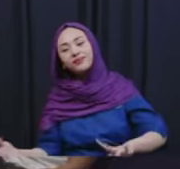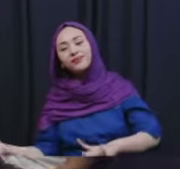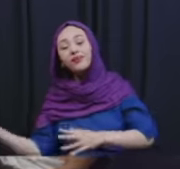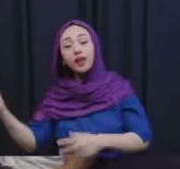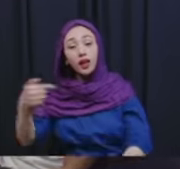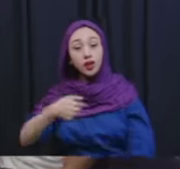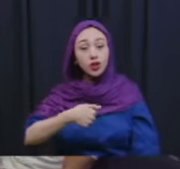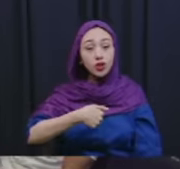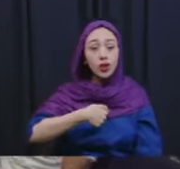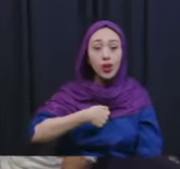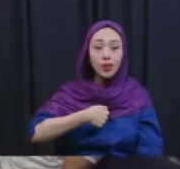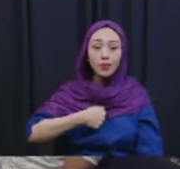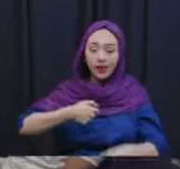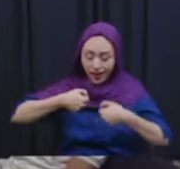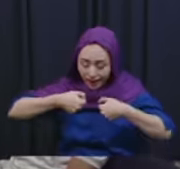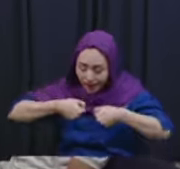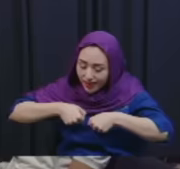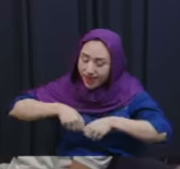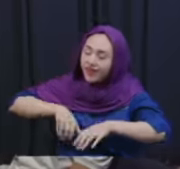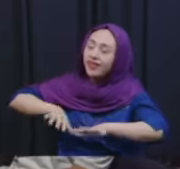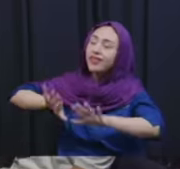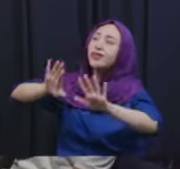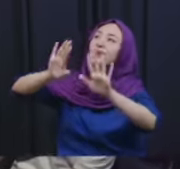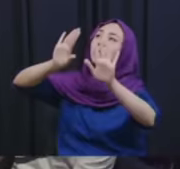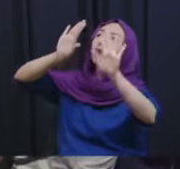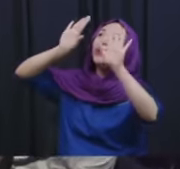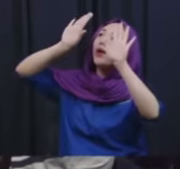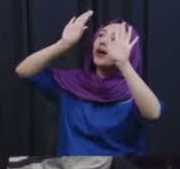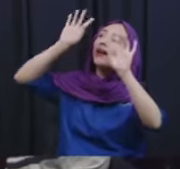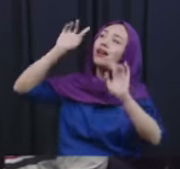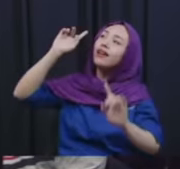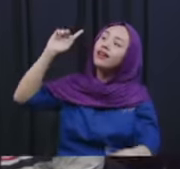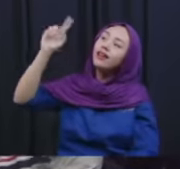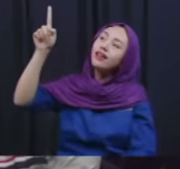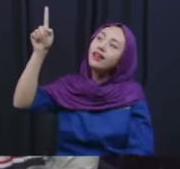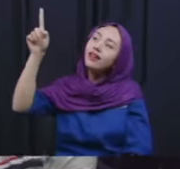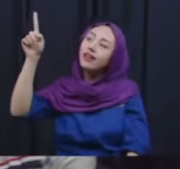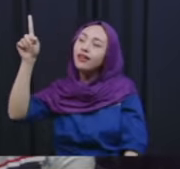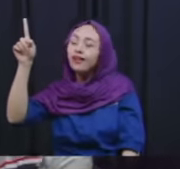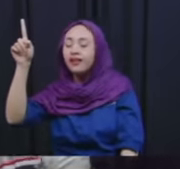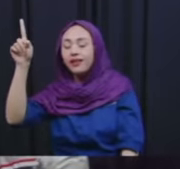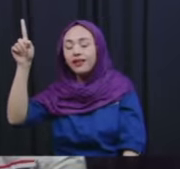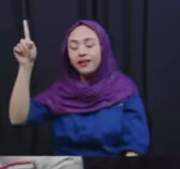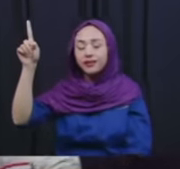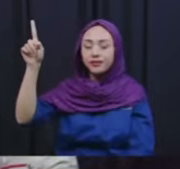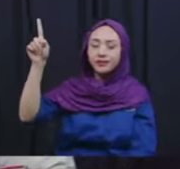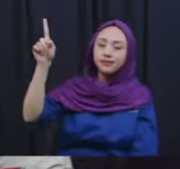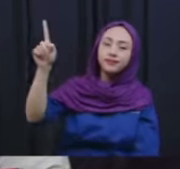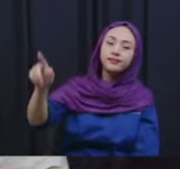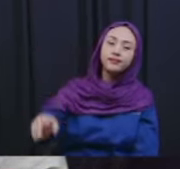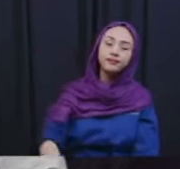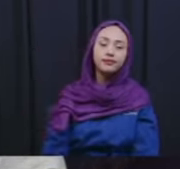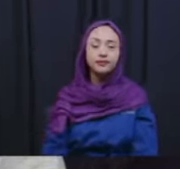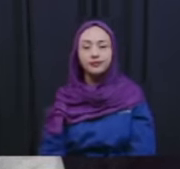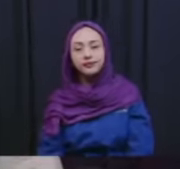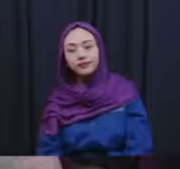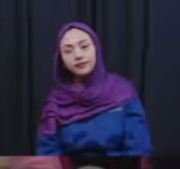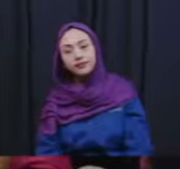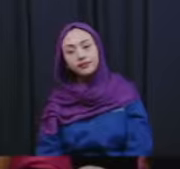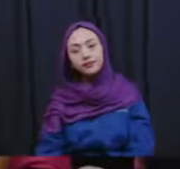y yo me rindo a él cántasela